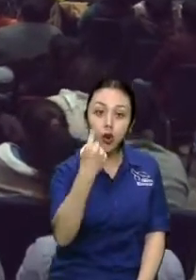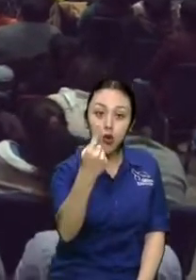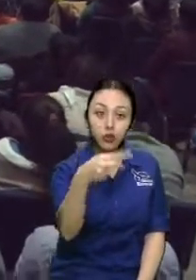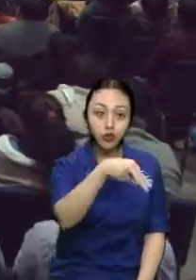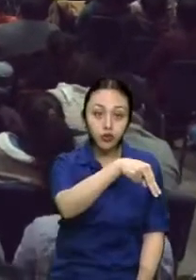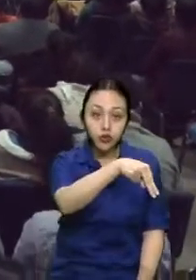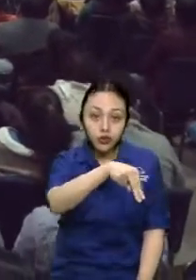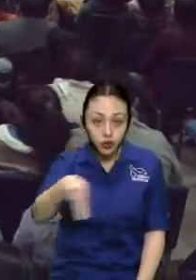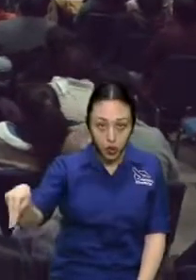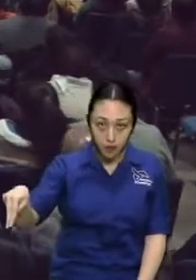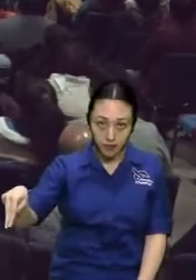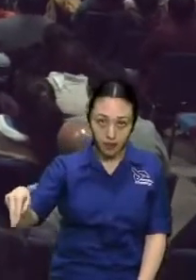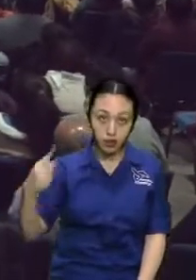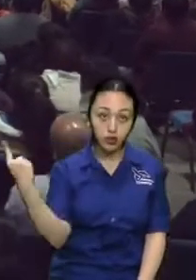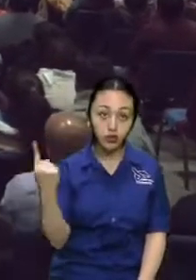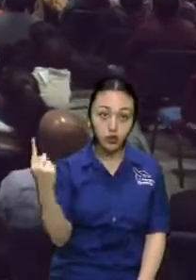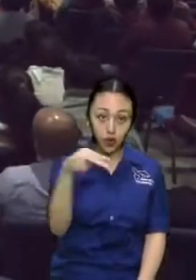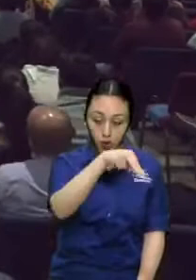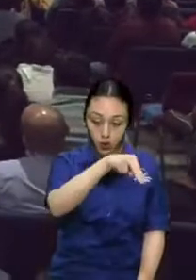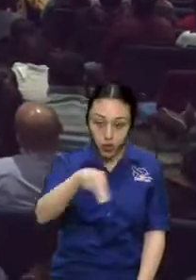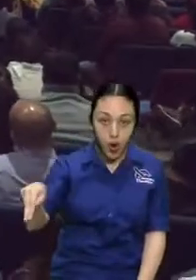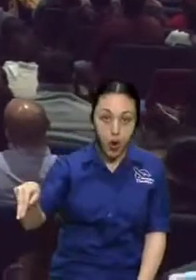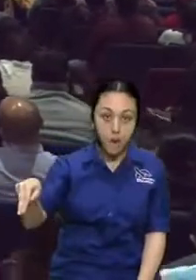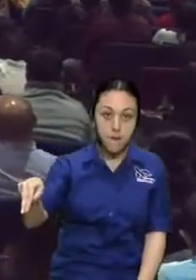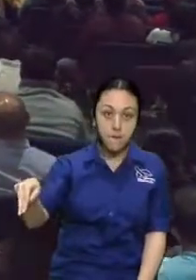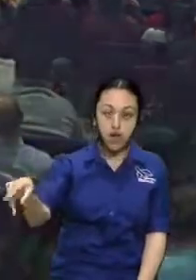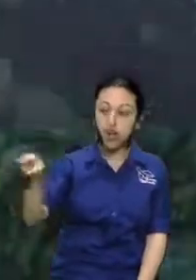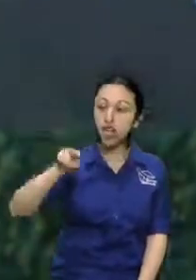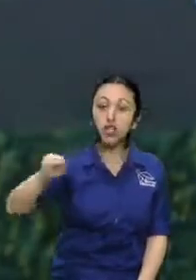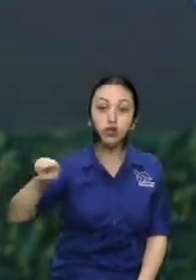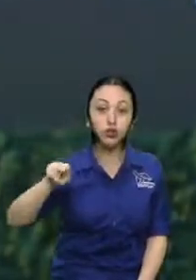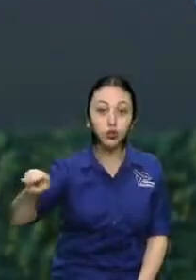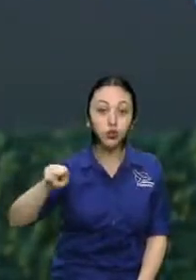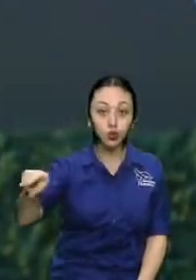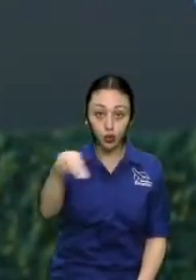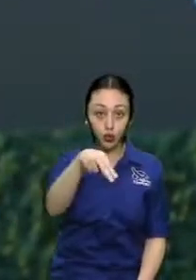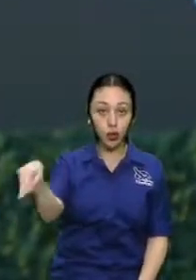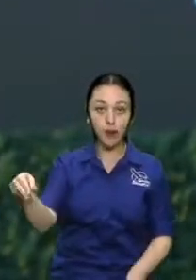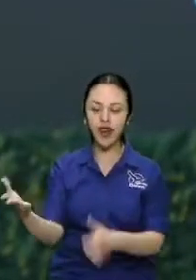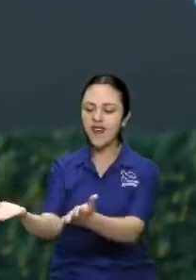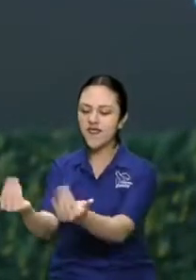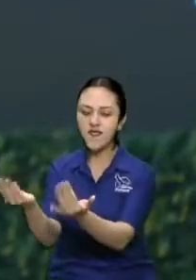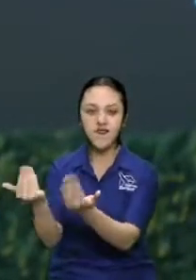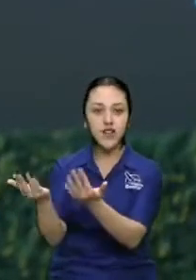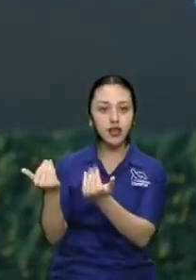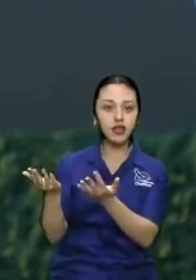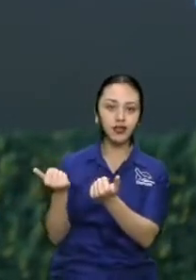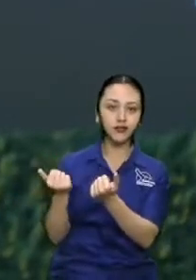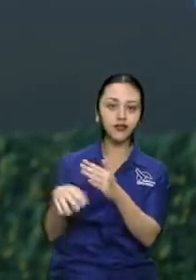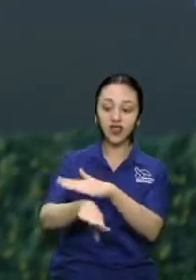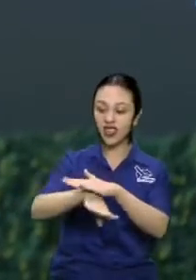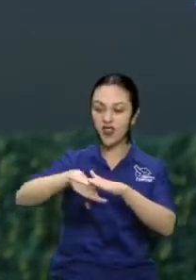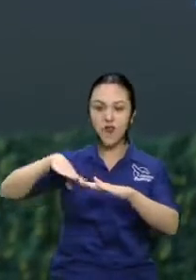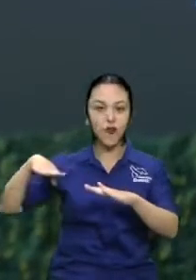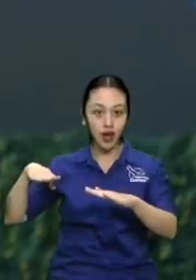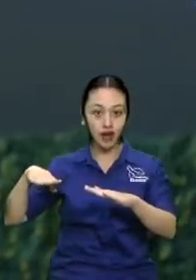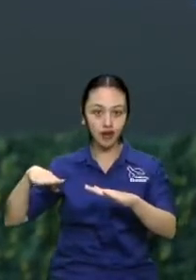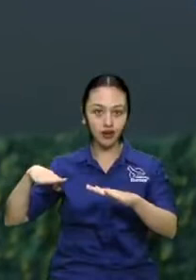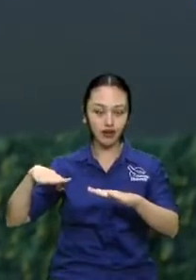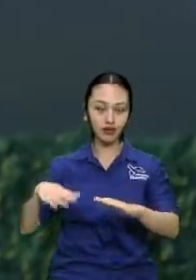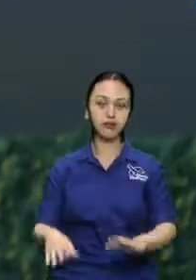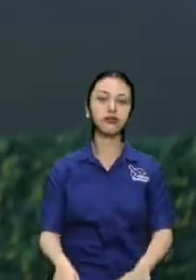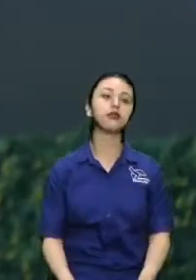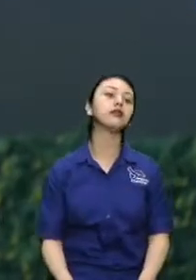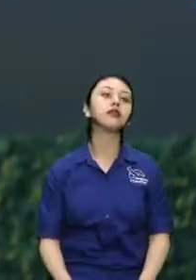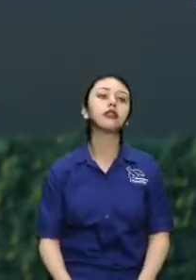están en la tumba, ni se muevan! Pero vos, Lázaro, ven fuera. Hermano, ¿lo hizo o no lo hizo?